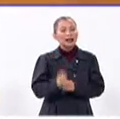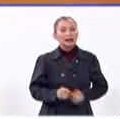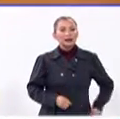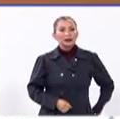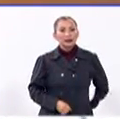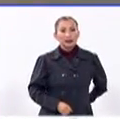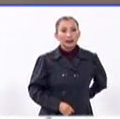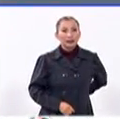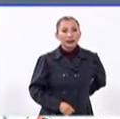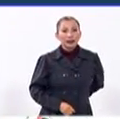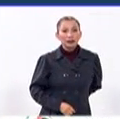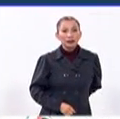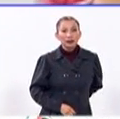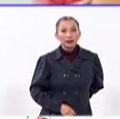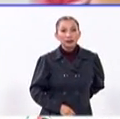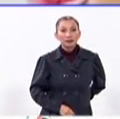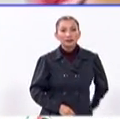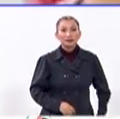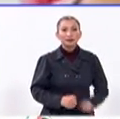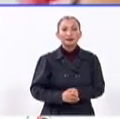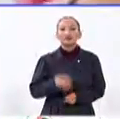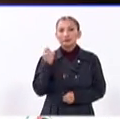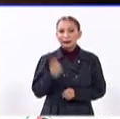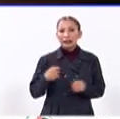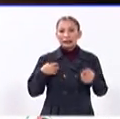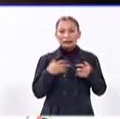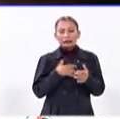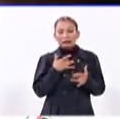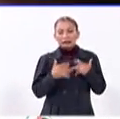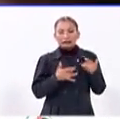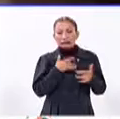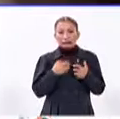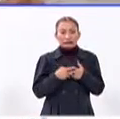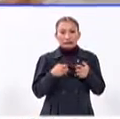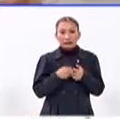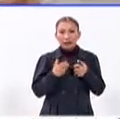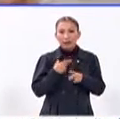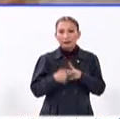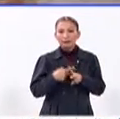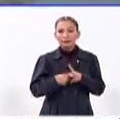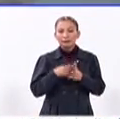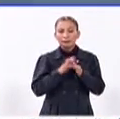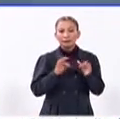qué se trata. ¿Sabes qué es la ansiedad matemática? Te lo explicamos.